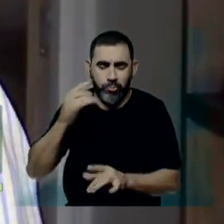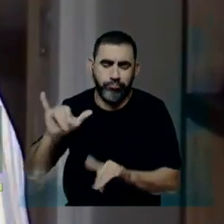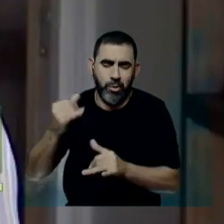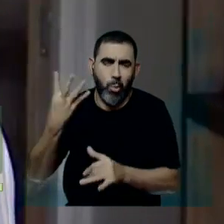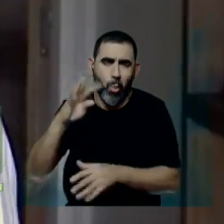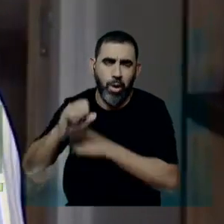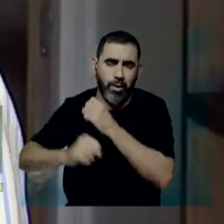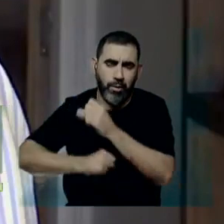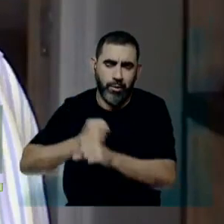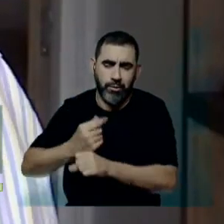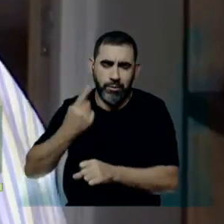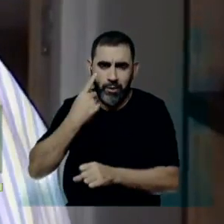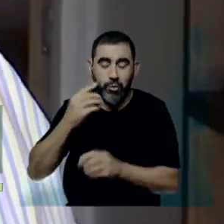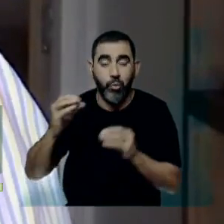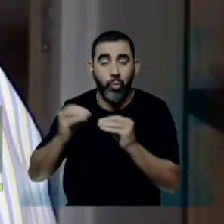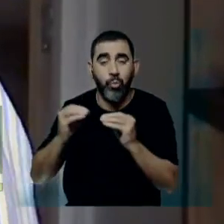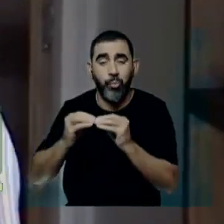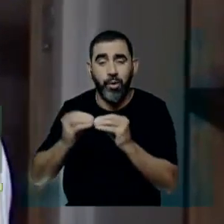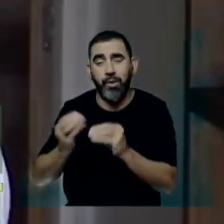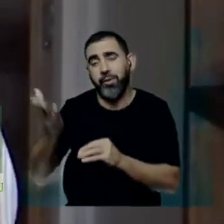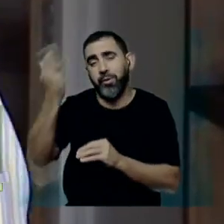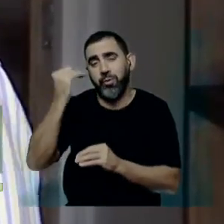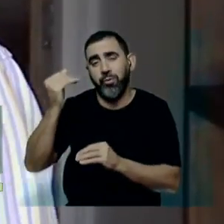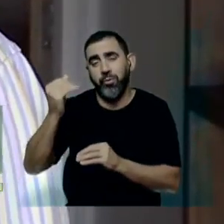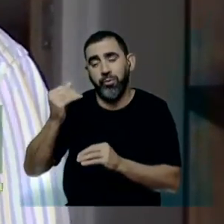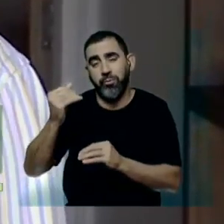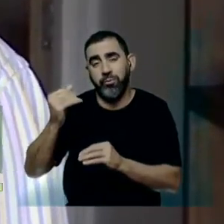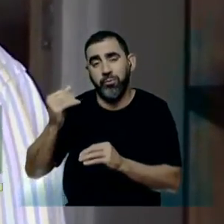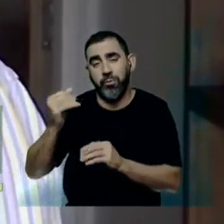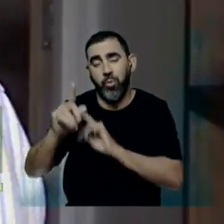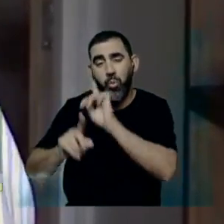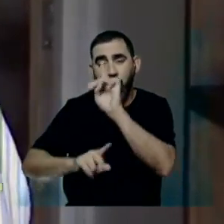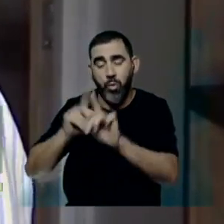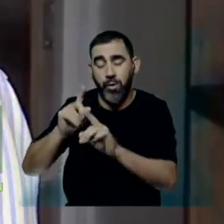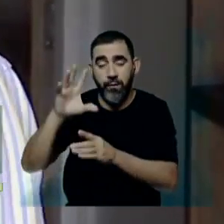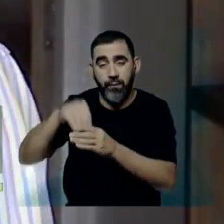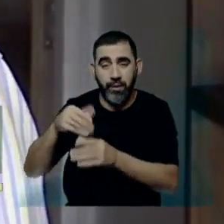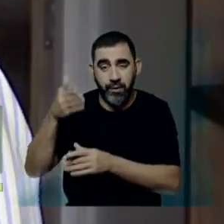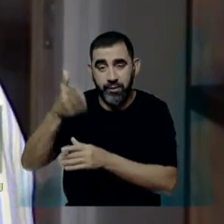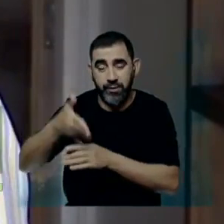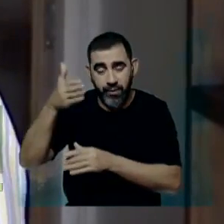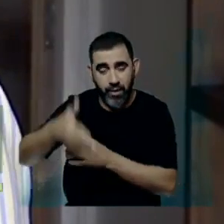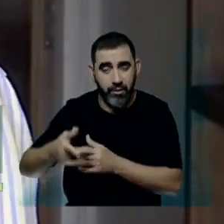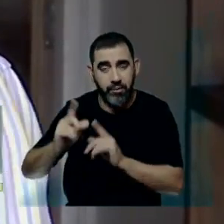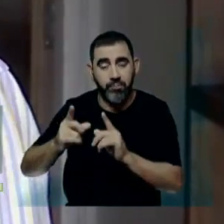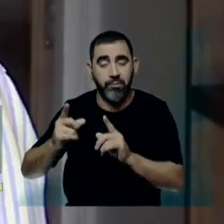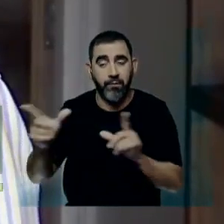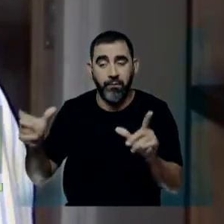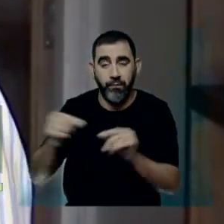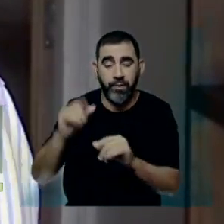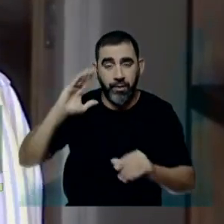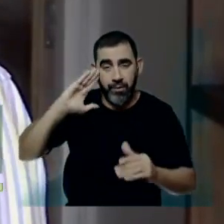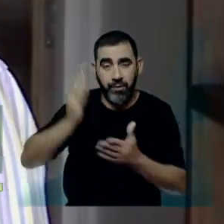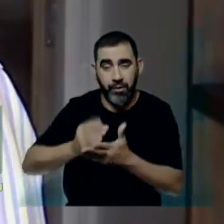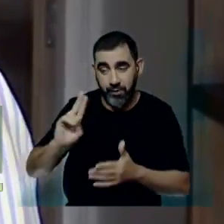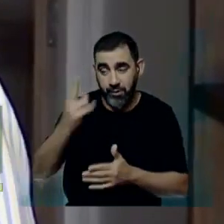de 40 años. Fuimos compañeros durante la intervención universitaria y la caída de la intervención y de la dictadura